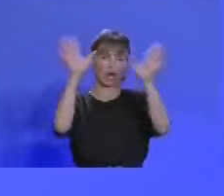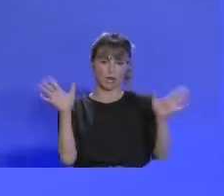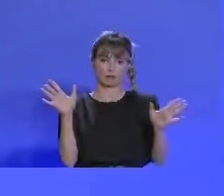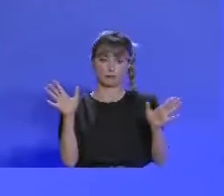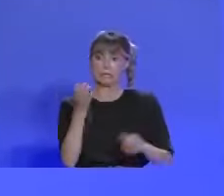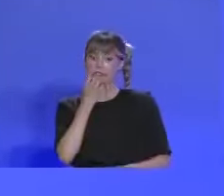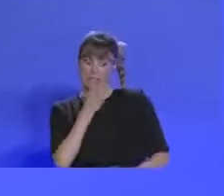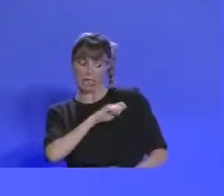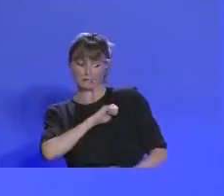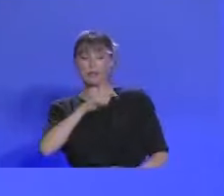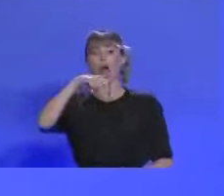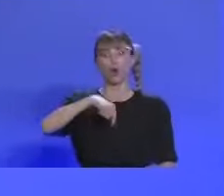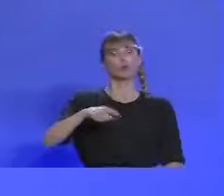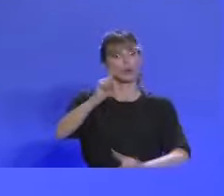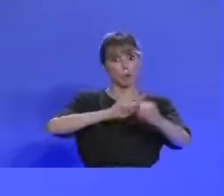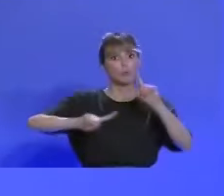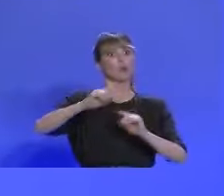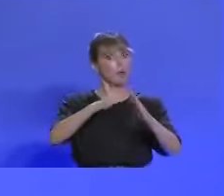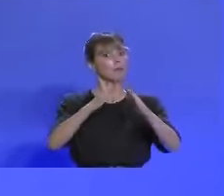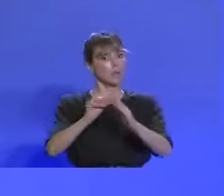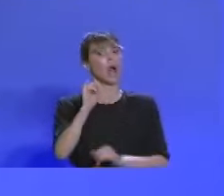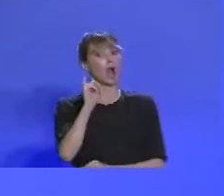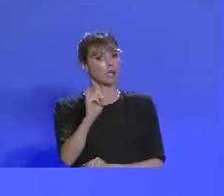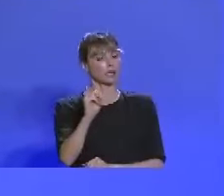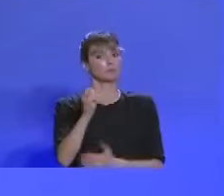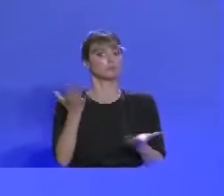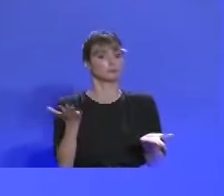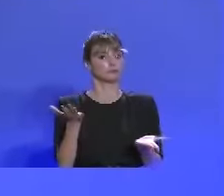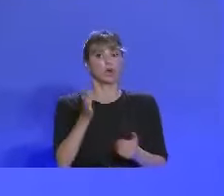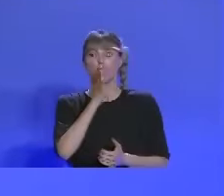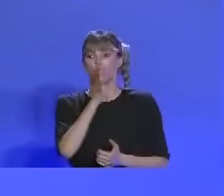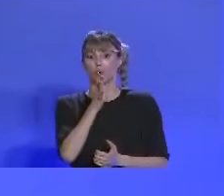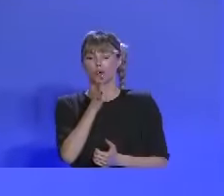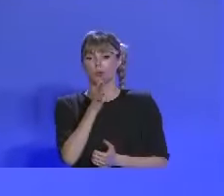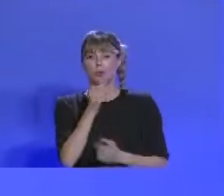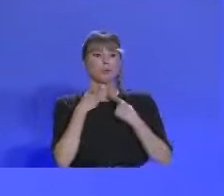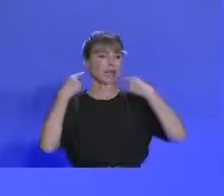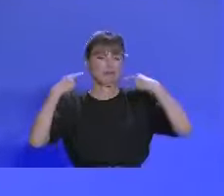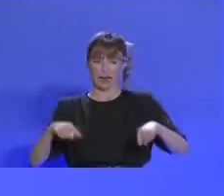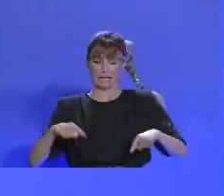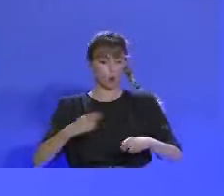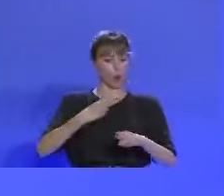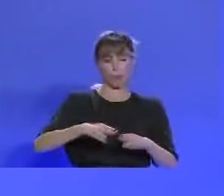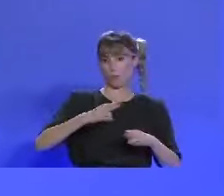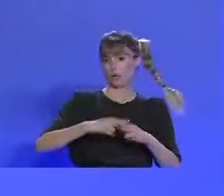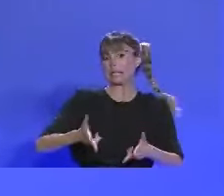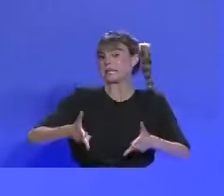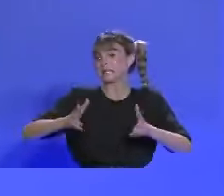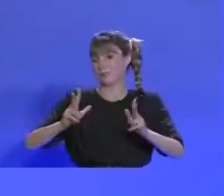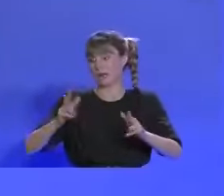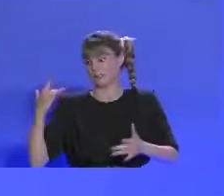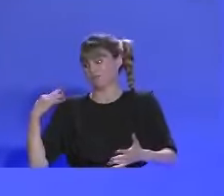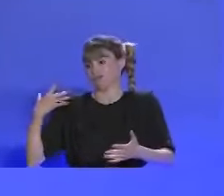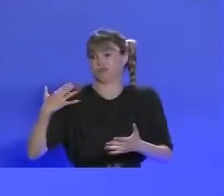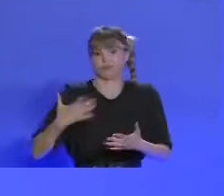si España hoy tiene un problema de vivienda, es por el fracaso de las políticas neoliberales que se han practicado durante las últimas